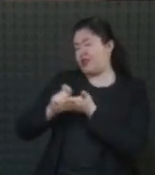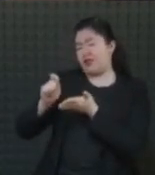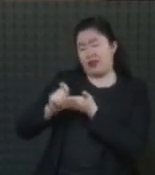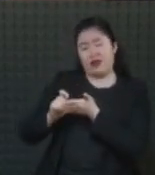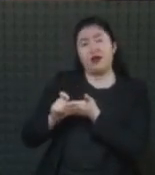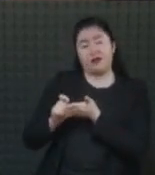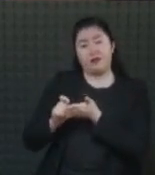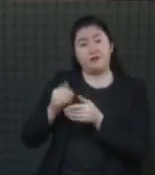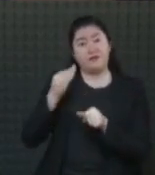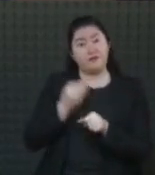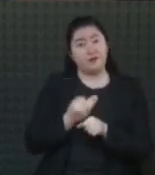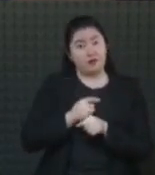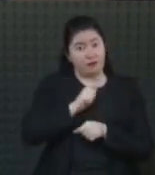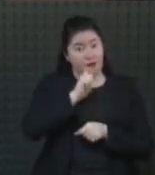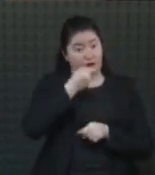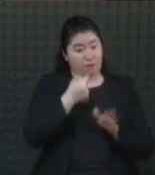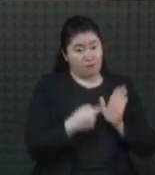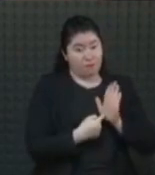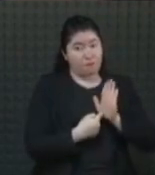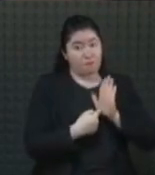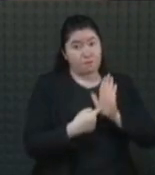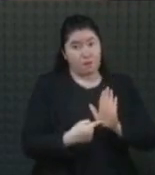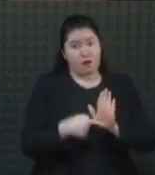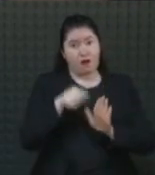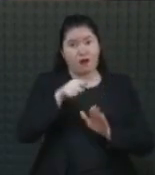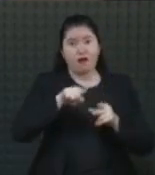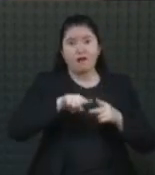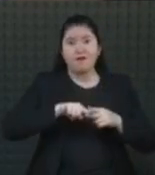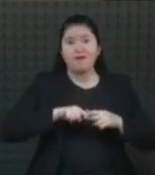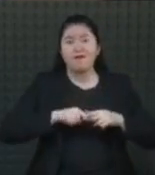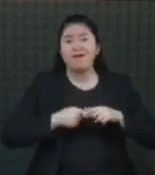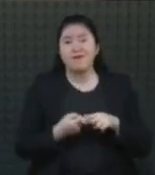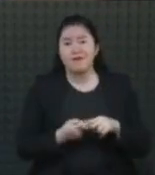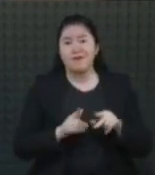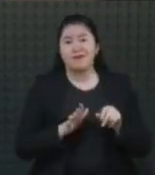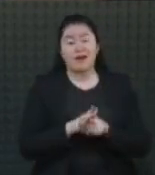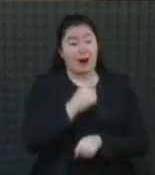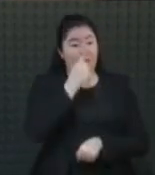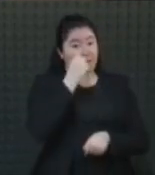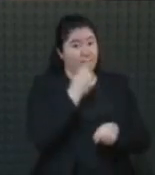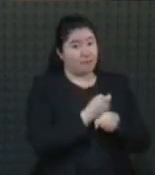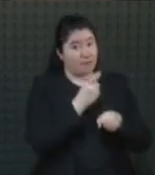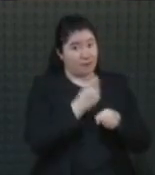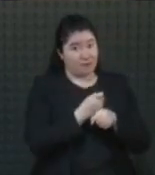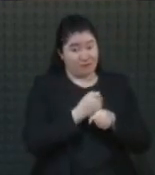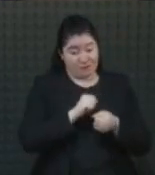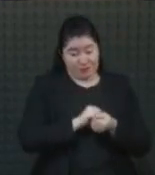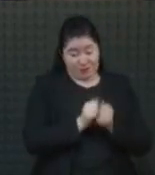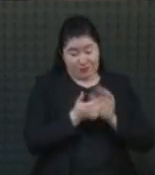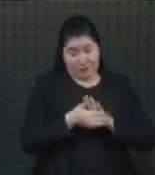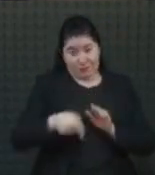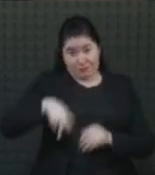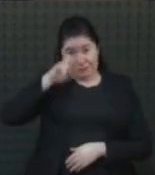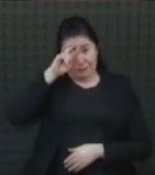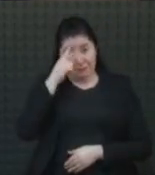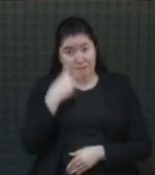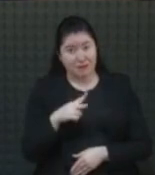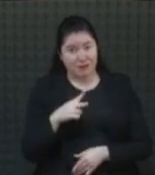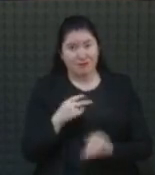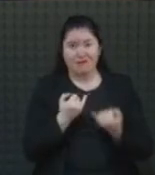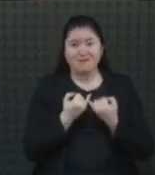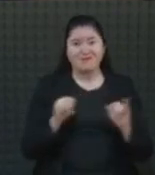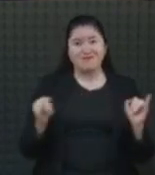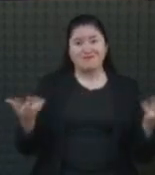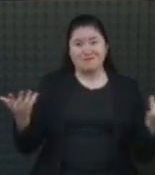hoy representa la figura que representa, que es el iniciador de la primera transformación de México. De la misma manera,